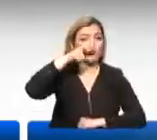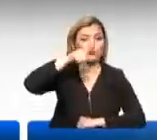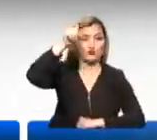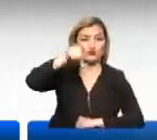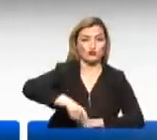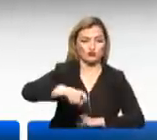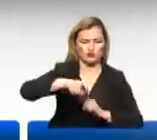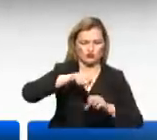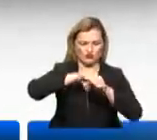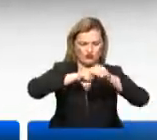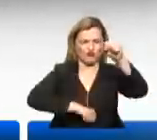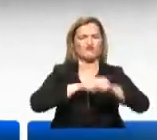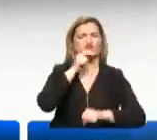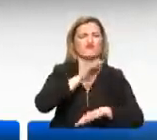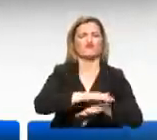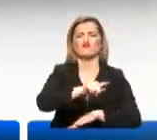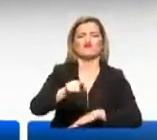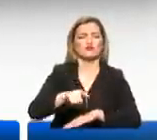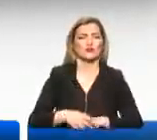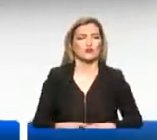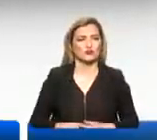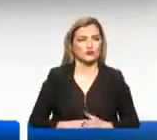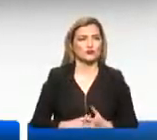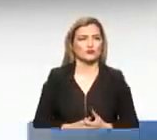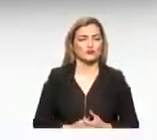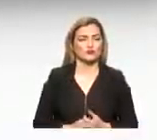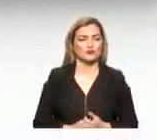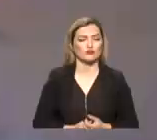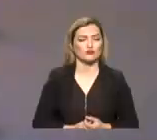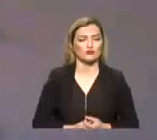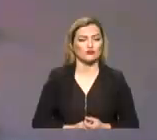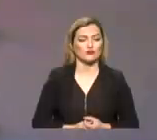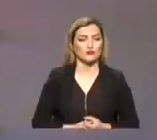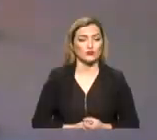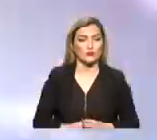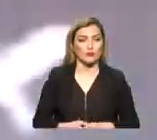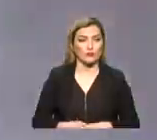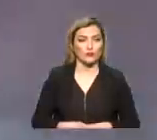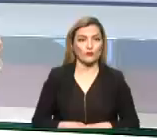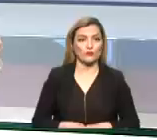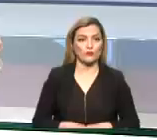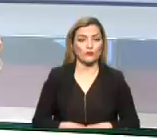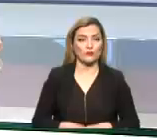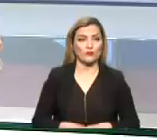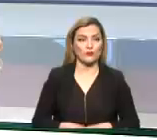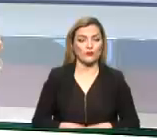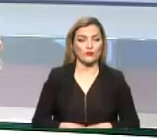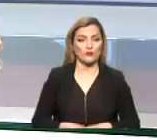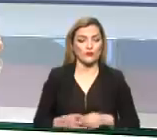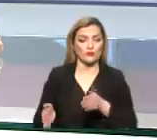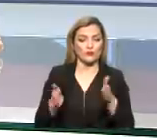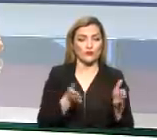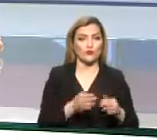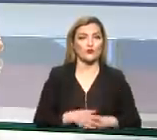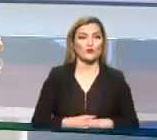se hagan los mayores esfuerzos para dar con los responsables de este acto de terrorismo. Luisa María Heredia, 24 horas. En otro